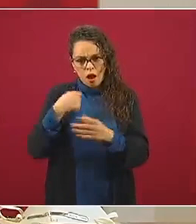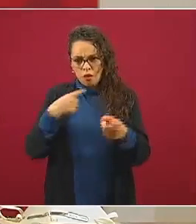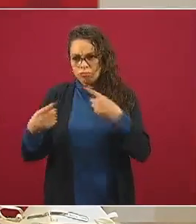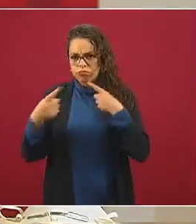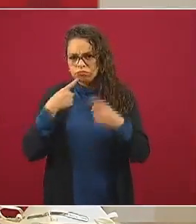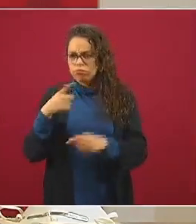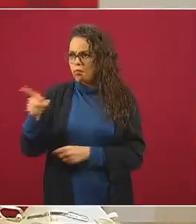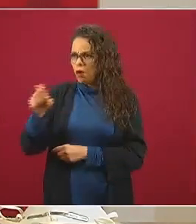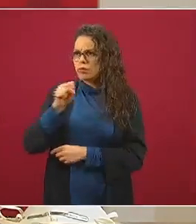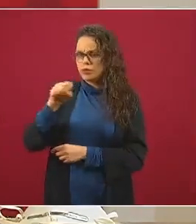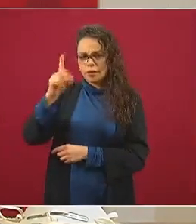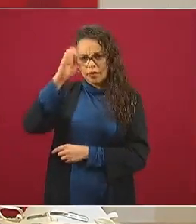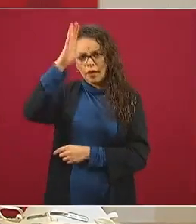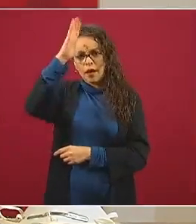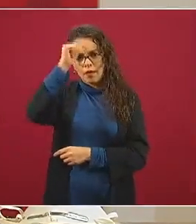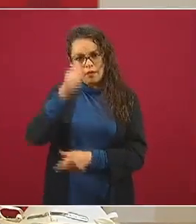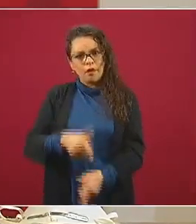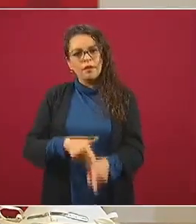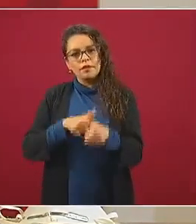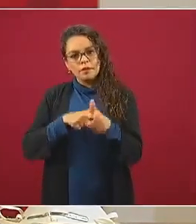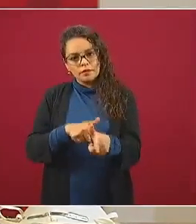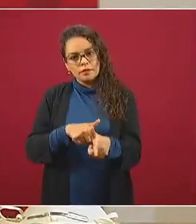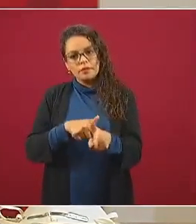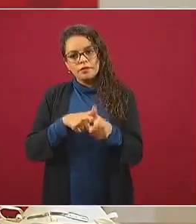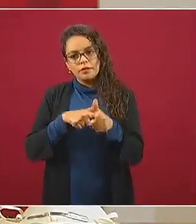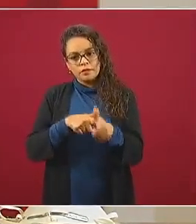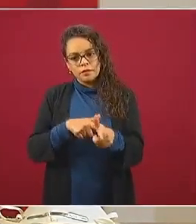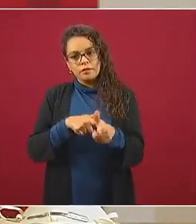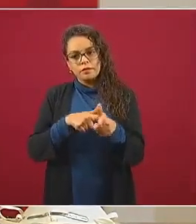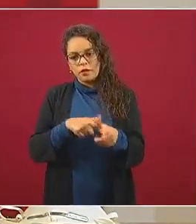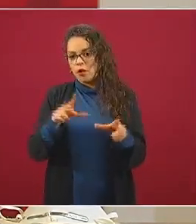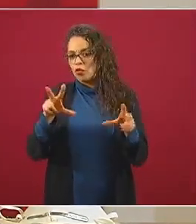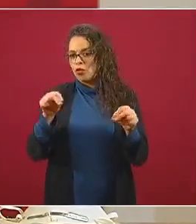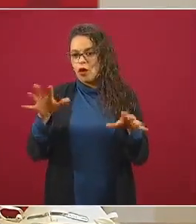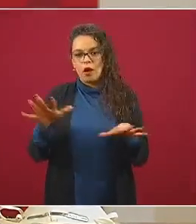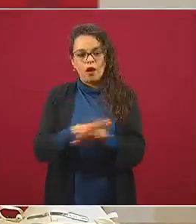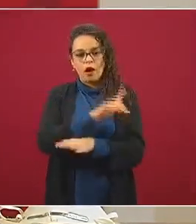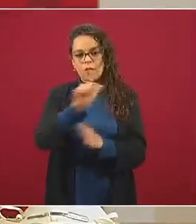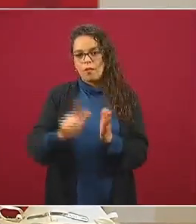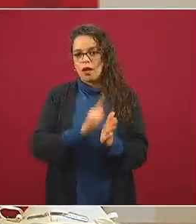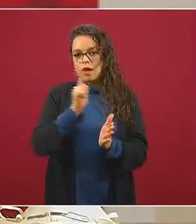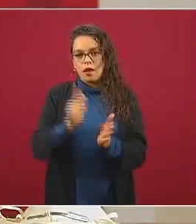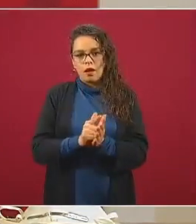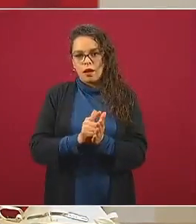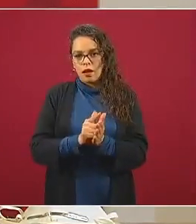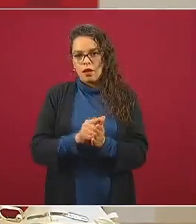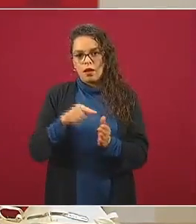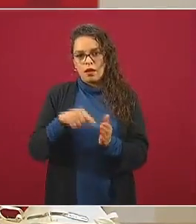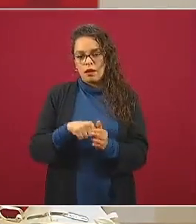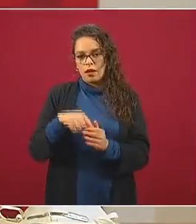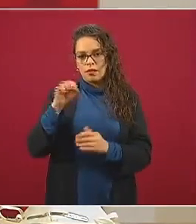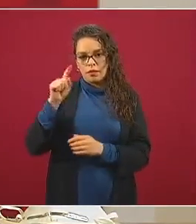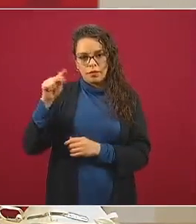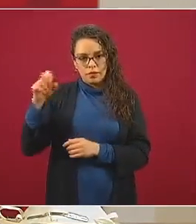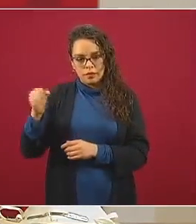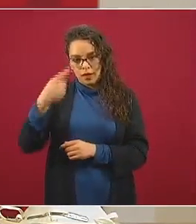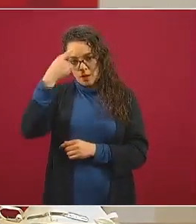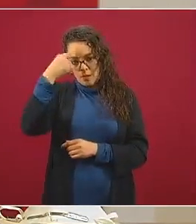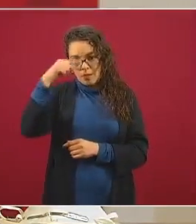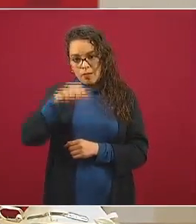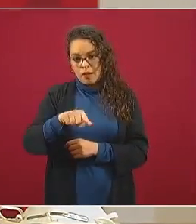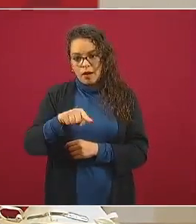en que se siga como no se modificará la Ley Federal de Trabajo porque fue por ley. Le recuerdo